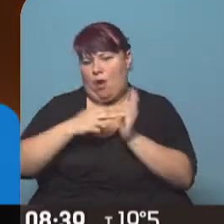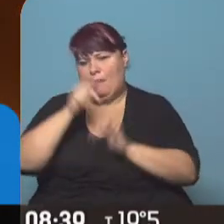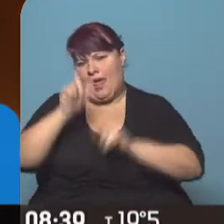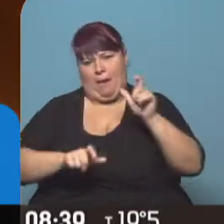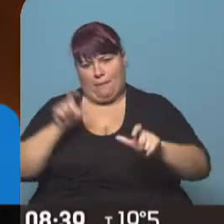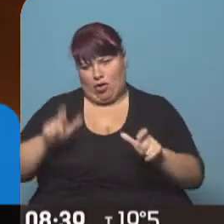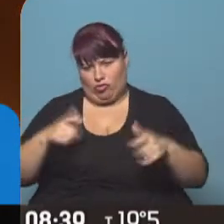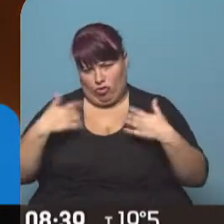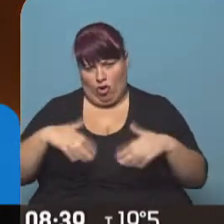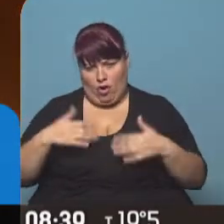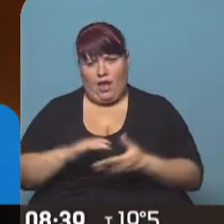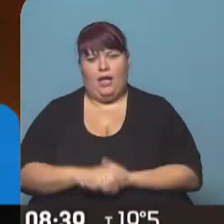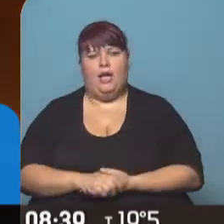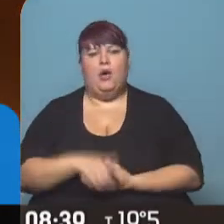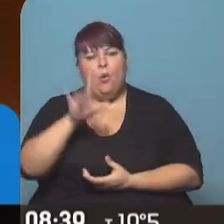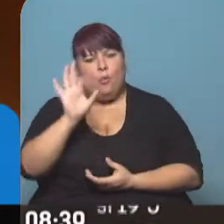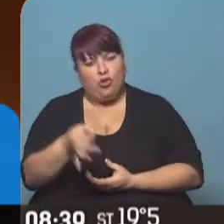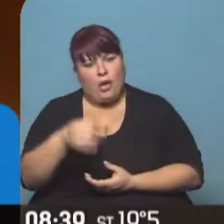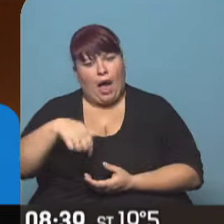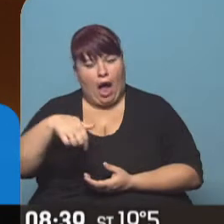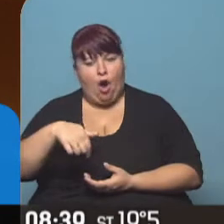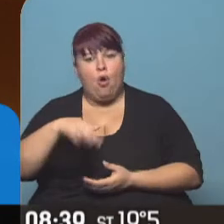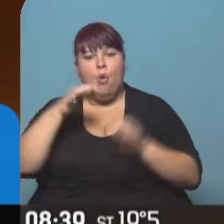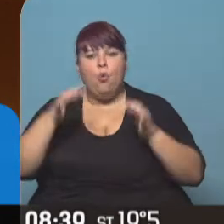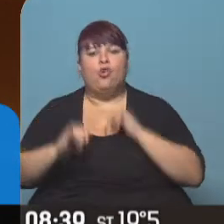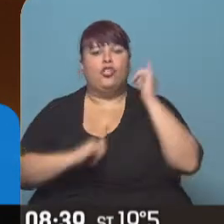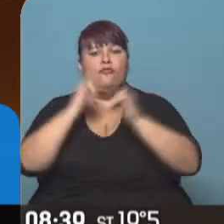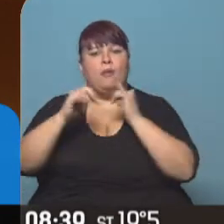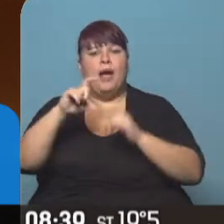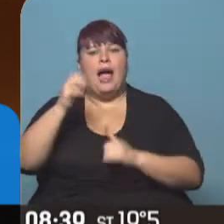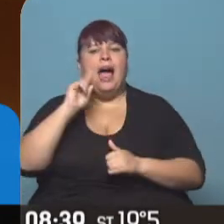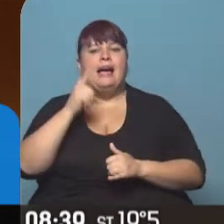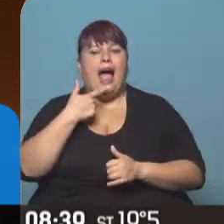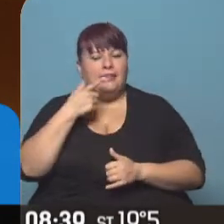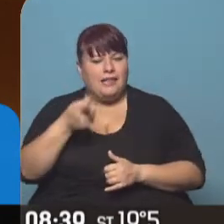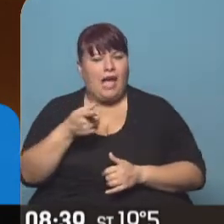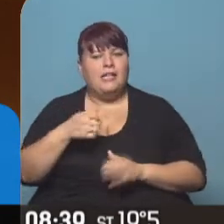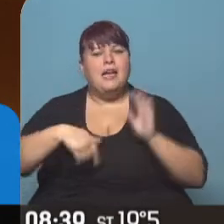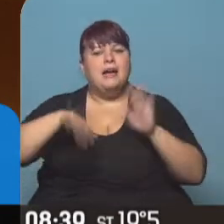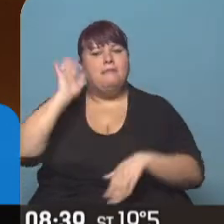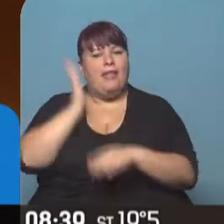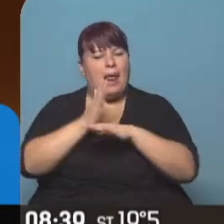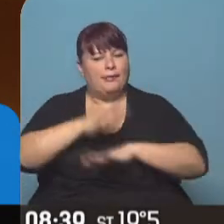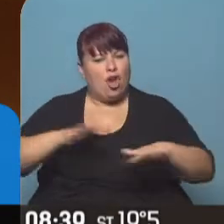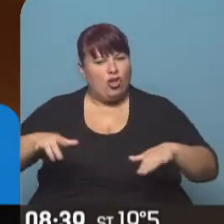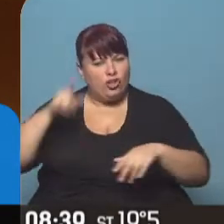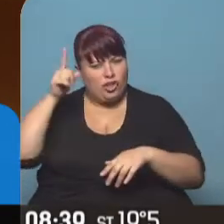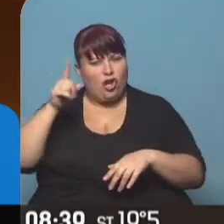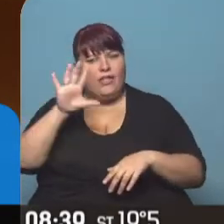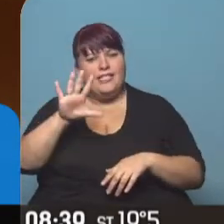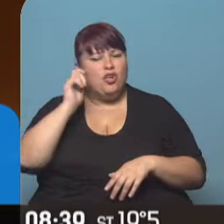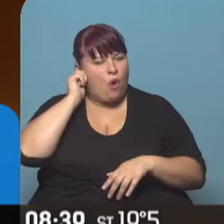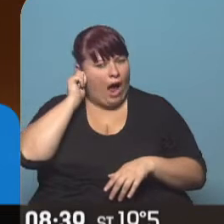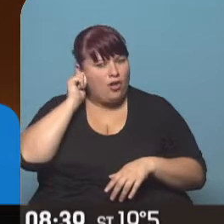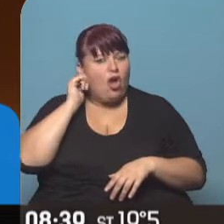humanitaria que hay en vos sabes también que ahora usuario justo un informe de cáritas donde más de la mitad de los chicos de 5